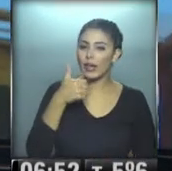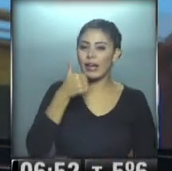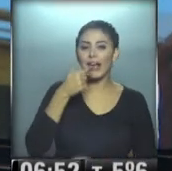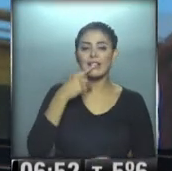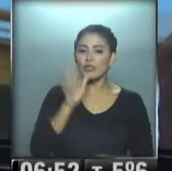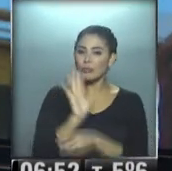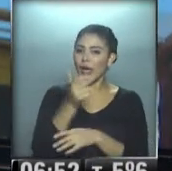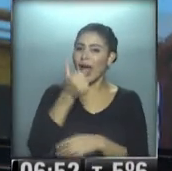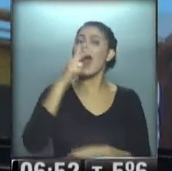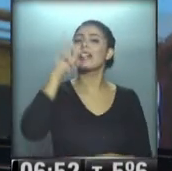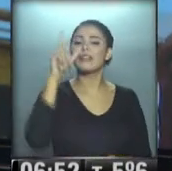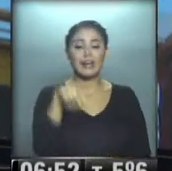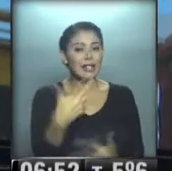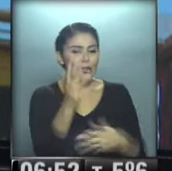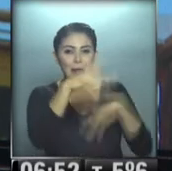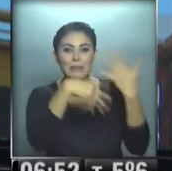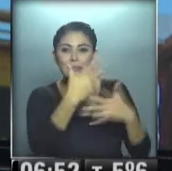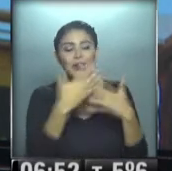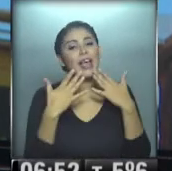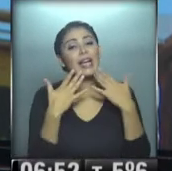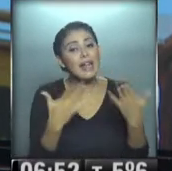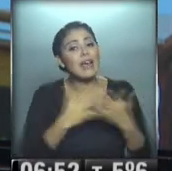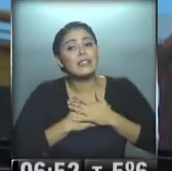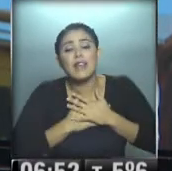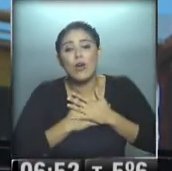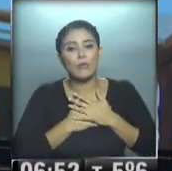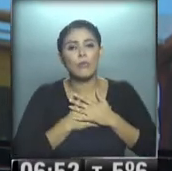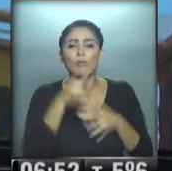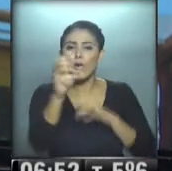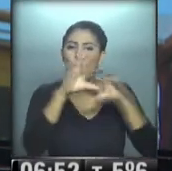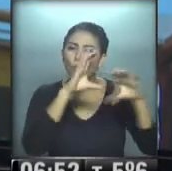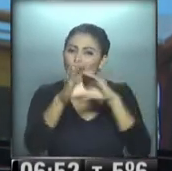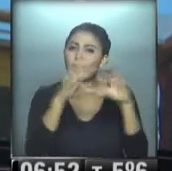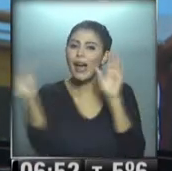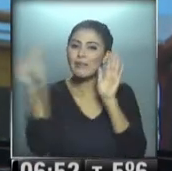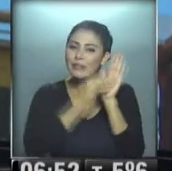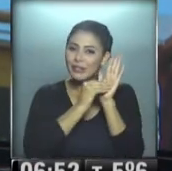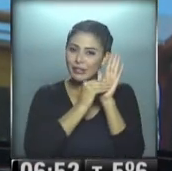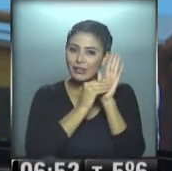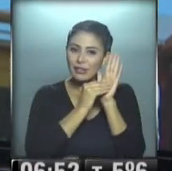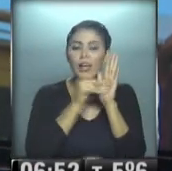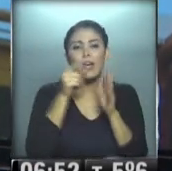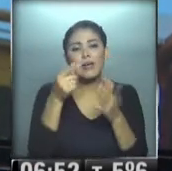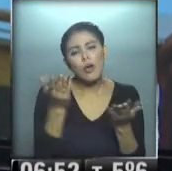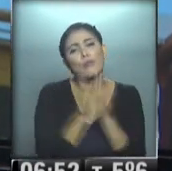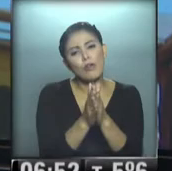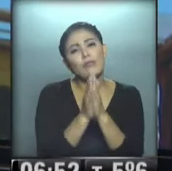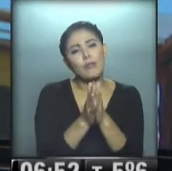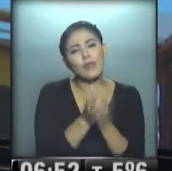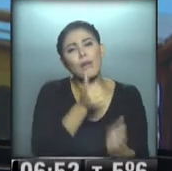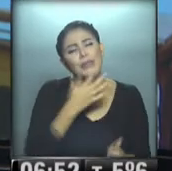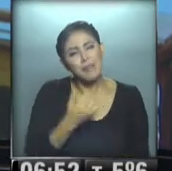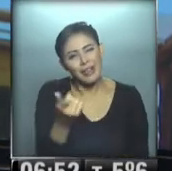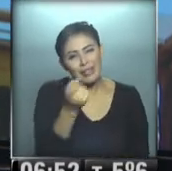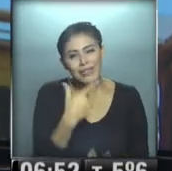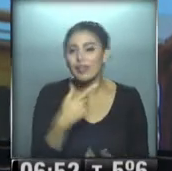arte. Eso es una composición. Gracias, tesoro, por comunicarte con nosotros. Y pasame, por favor, un amarguito.